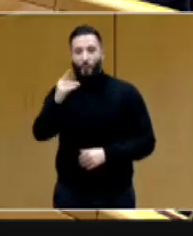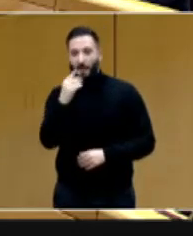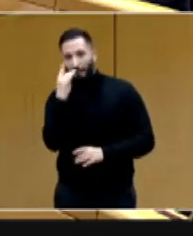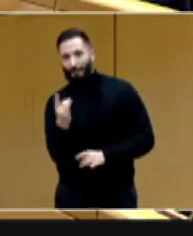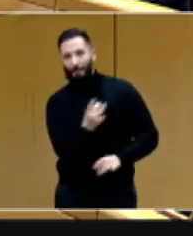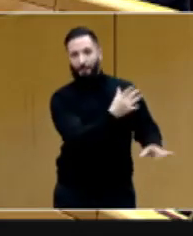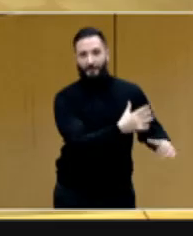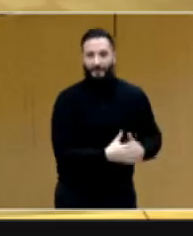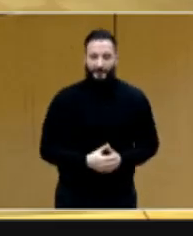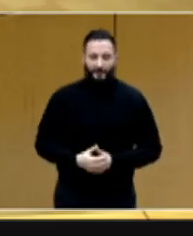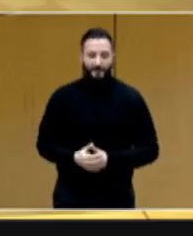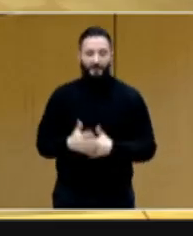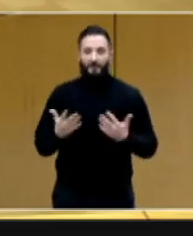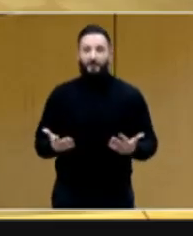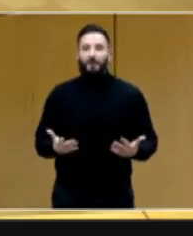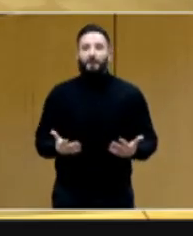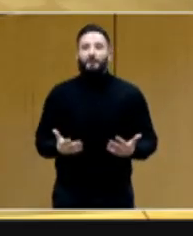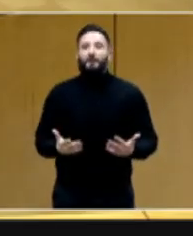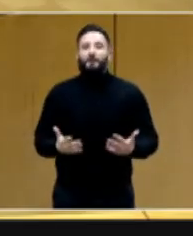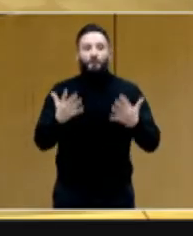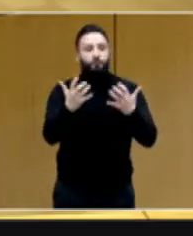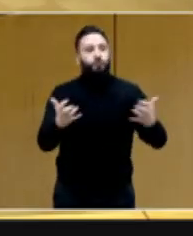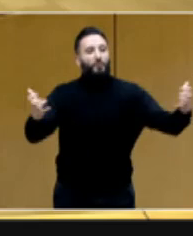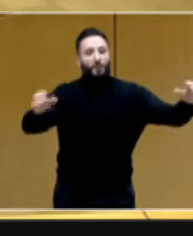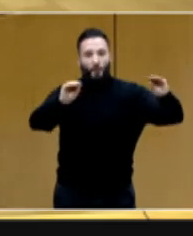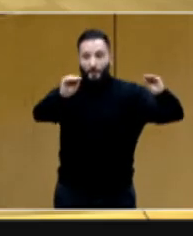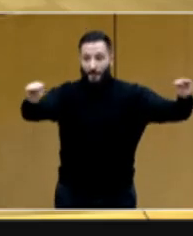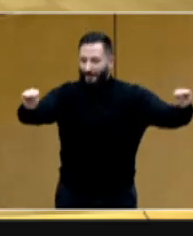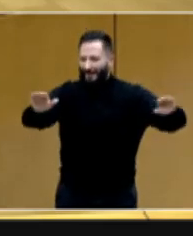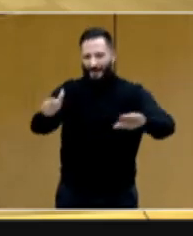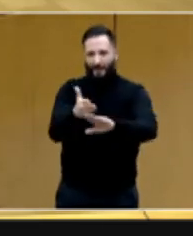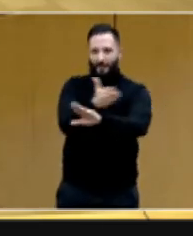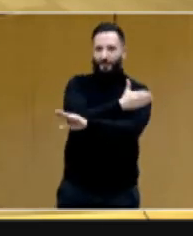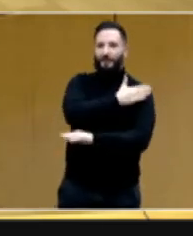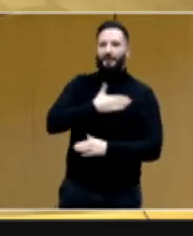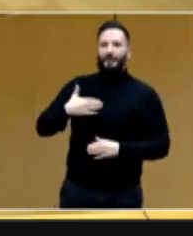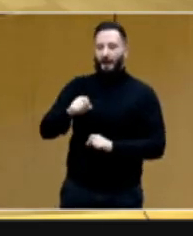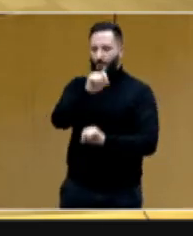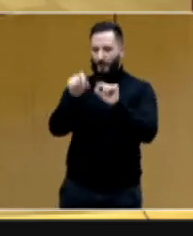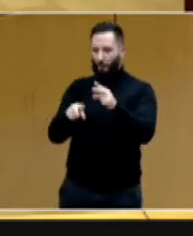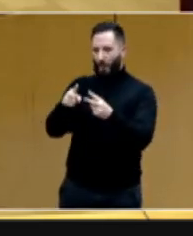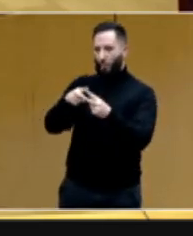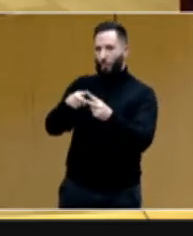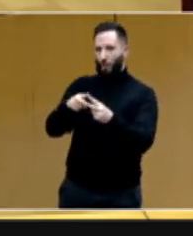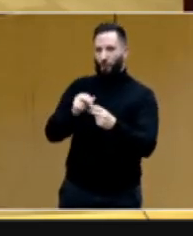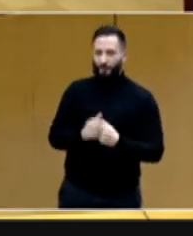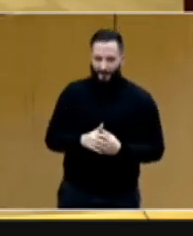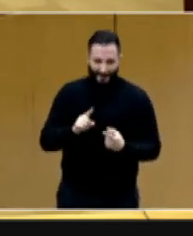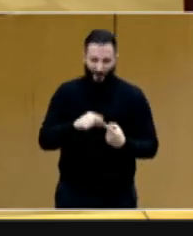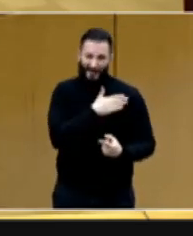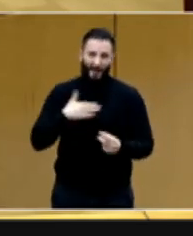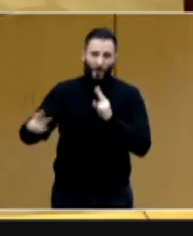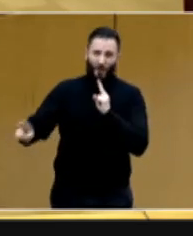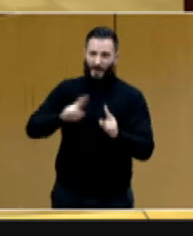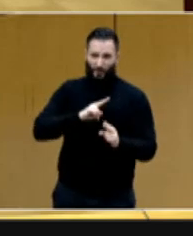antes de darle la palabra al público Quisiera hacer dos preguntas que creo que pueden tener una una respuesta muy breve a